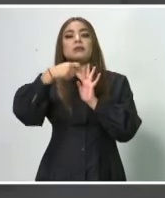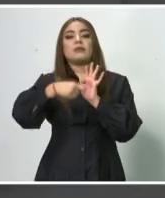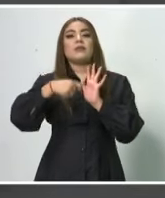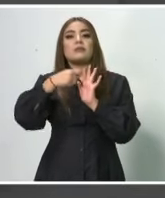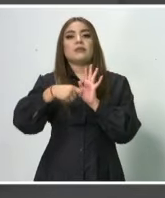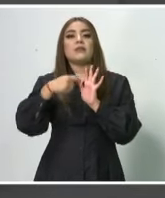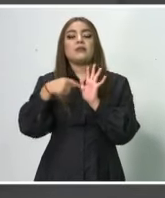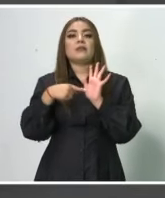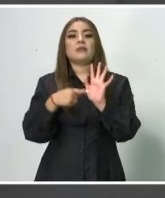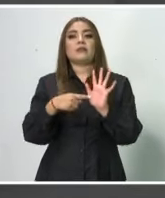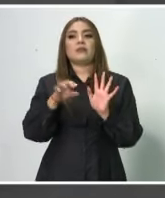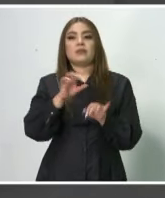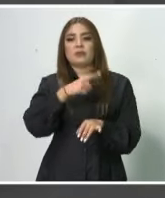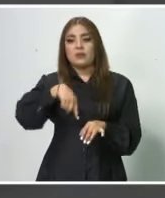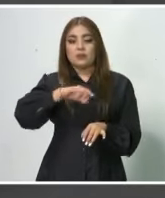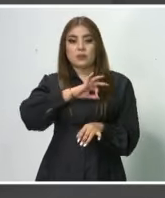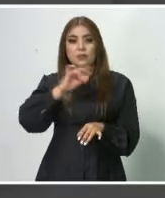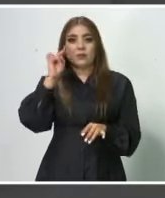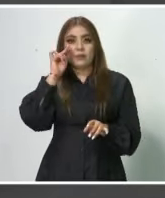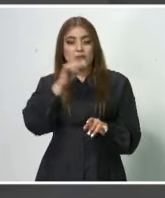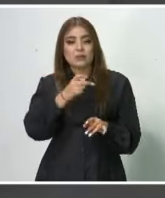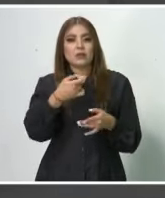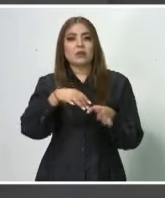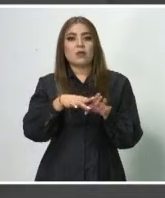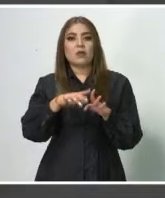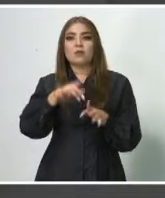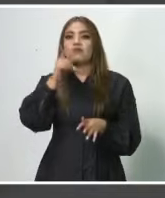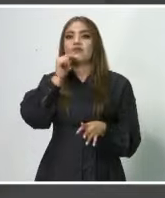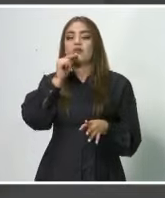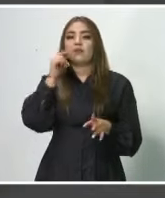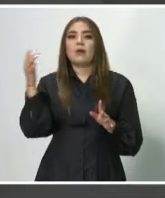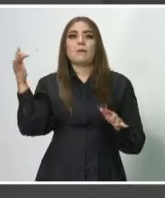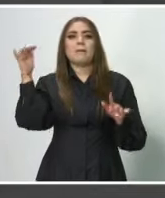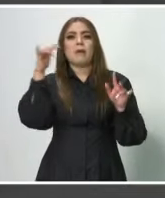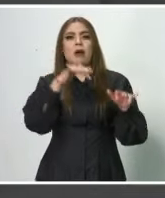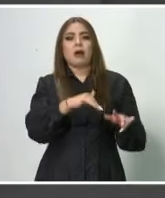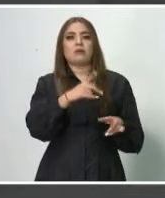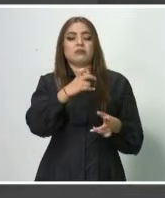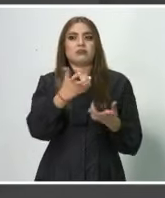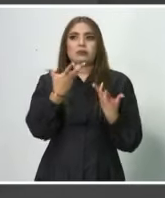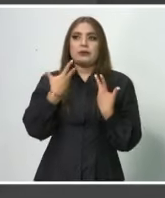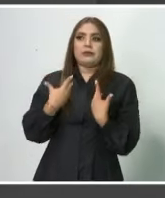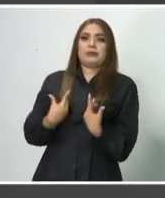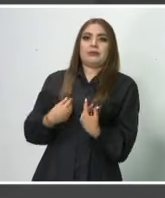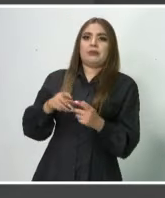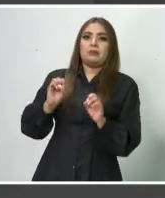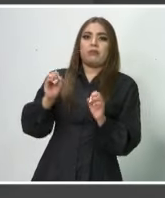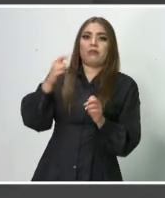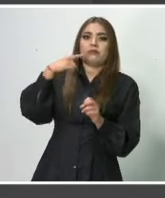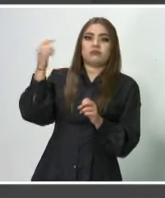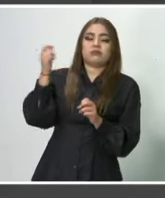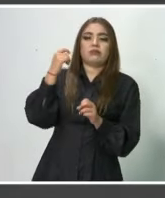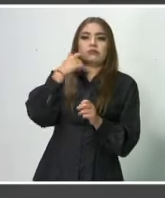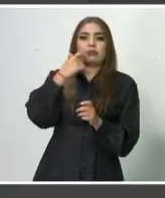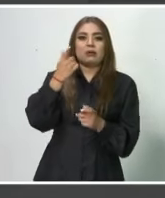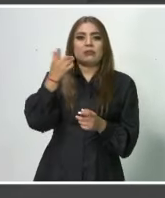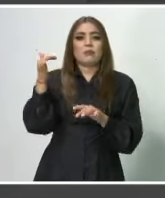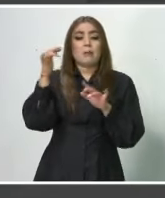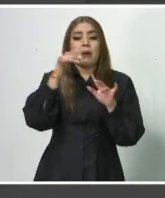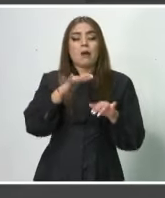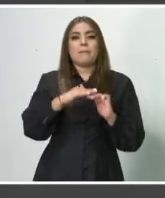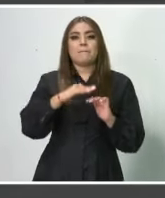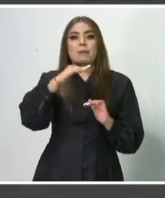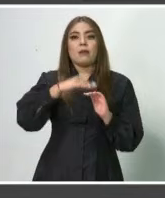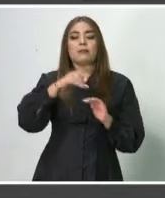puede observar cómo llegan los uniformados para arrestar al adolescente. Asustado se resiste y comienzan a llegar varios elementos más.